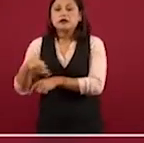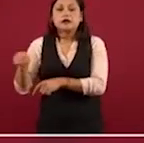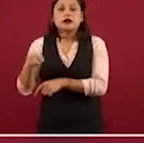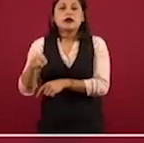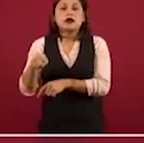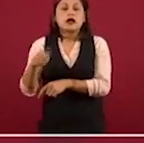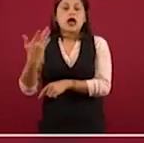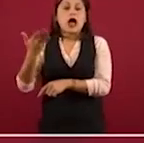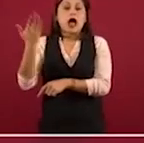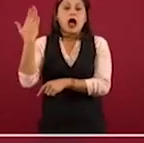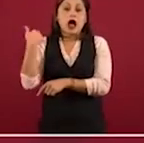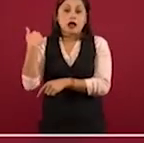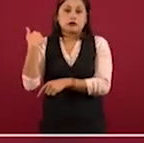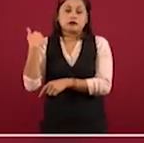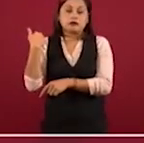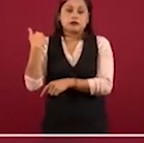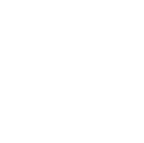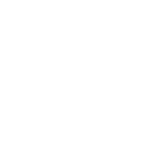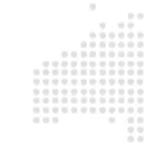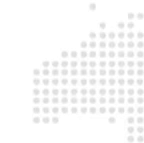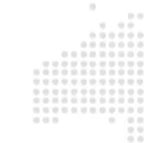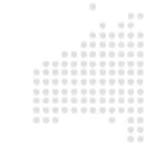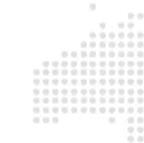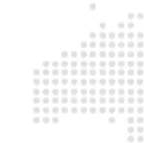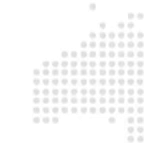a una causa penal